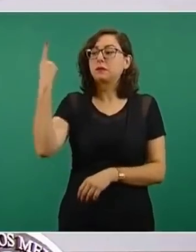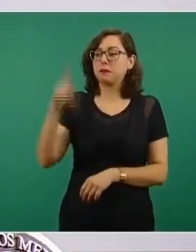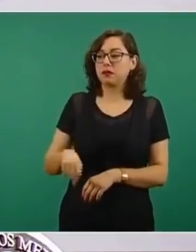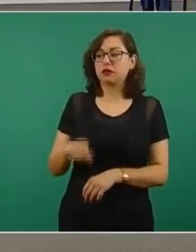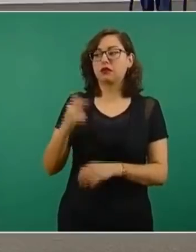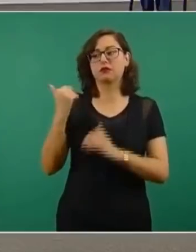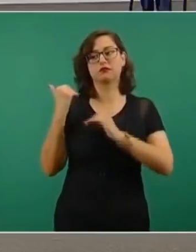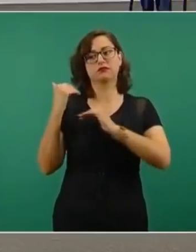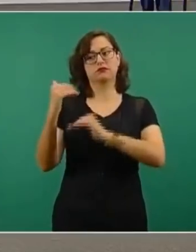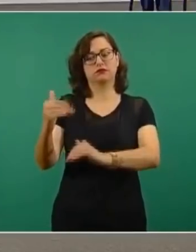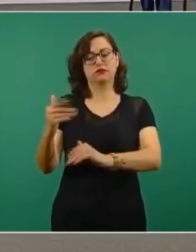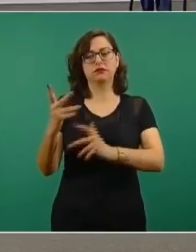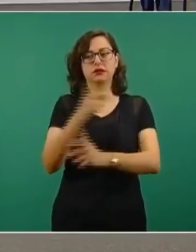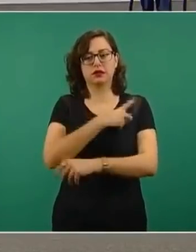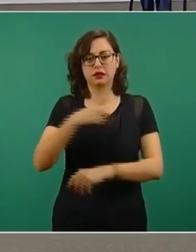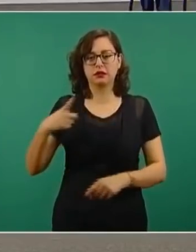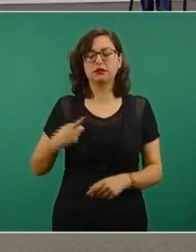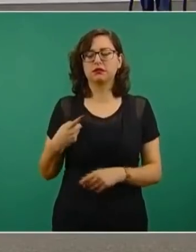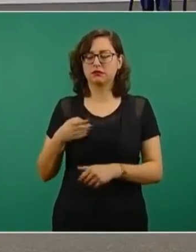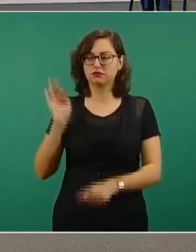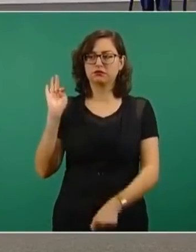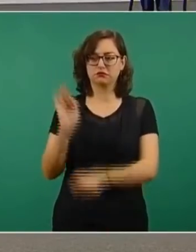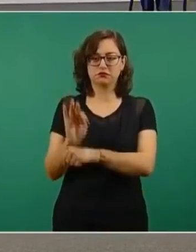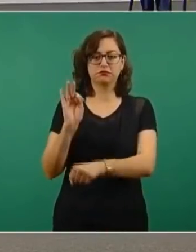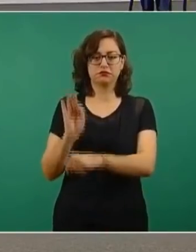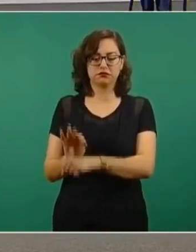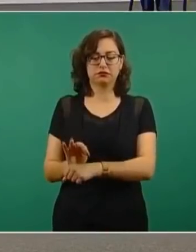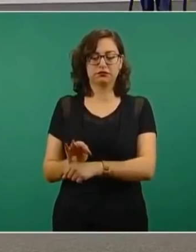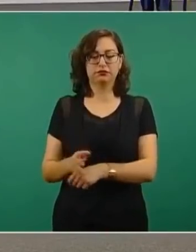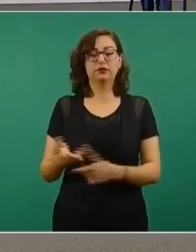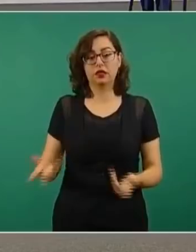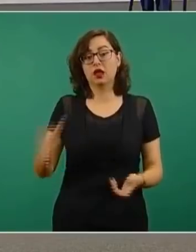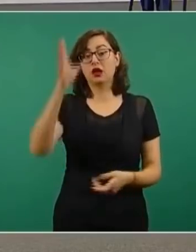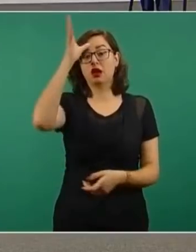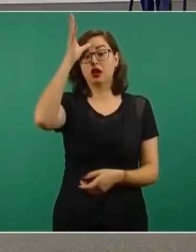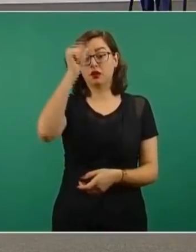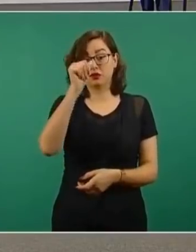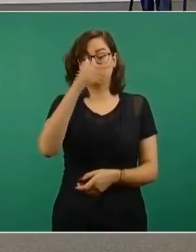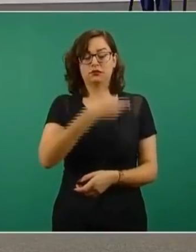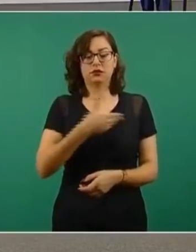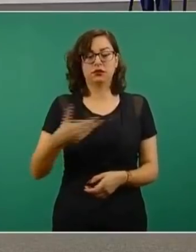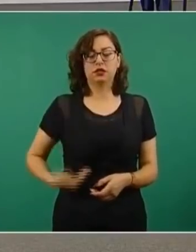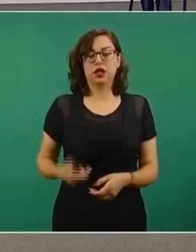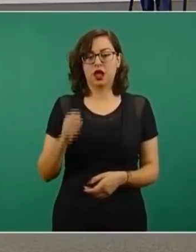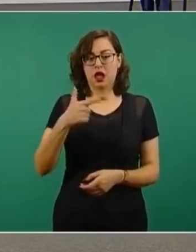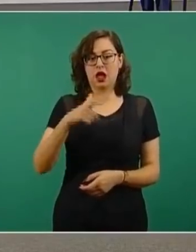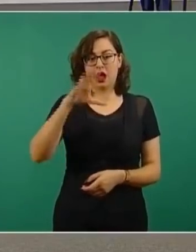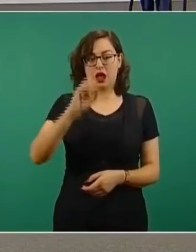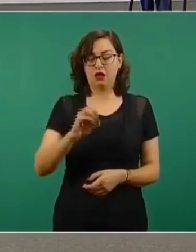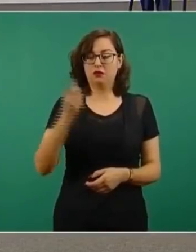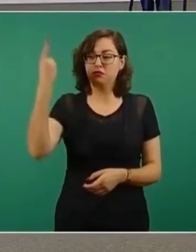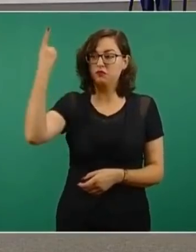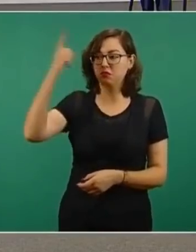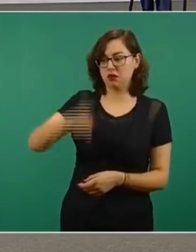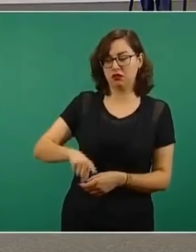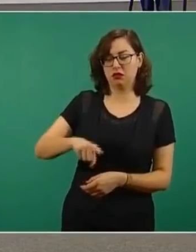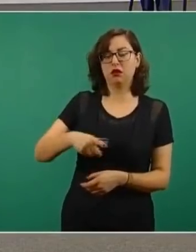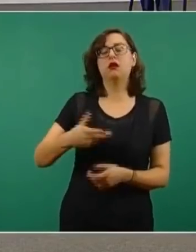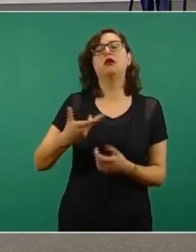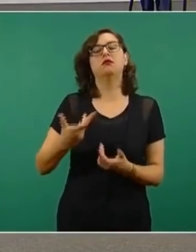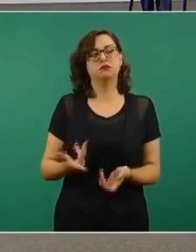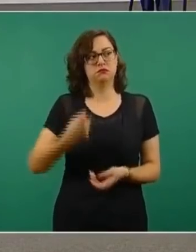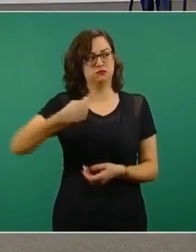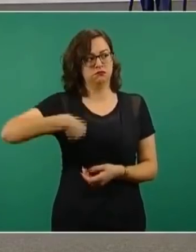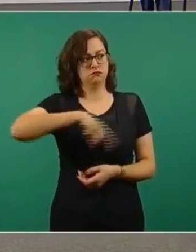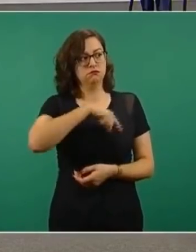va a determinar. Y este acuerdo, pues bueno, fue por instrucciones del Presidente de la República y pues bueno, la CFE hace la propuesta en el cual